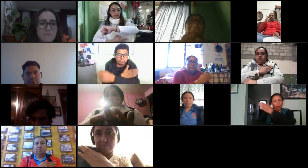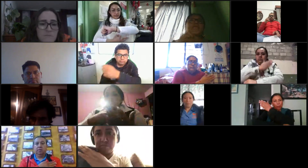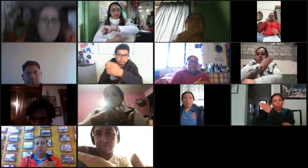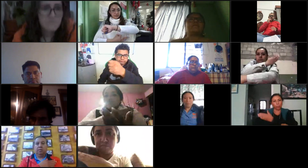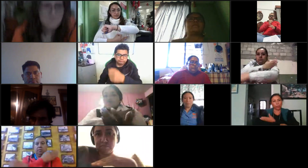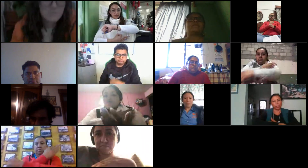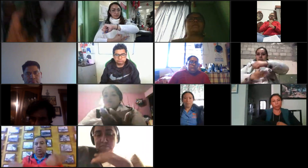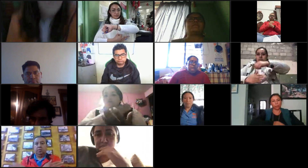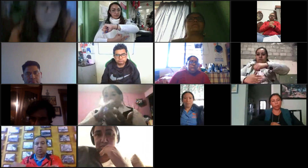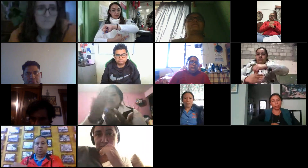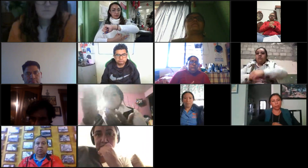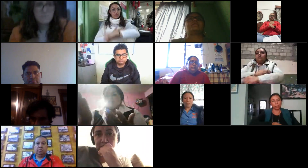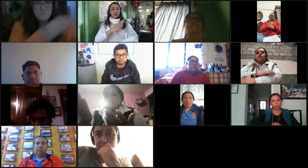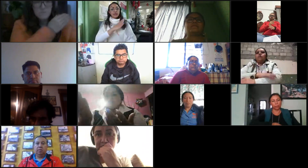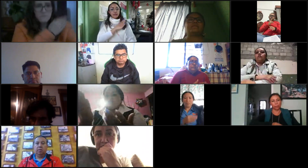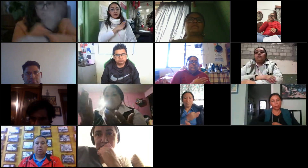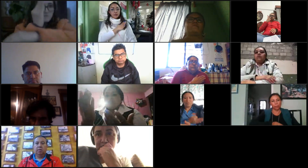tardes.